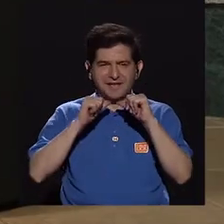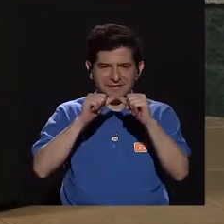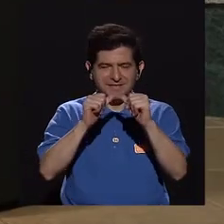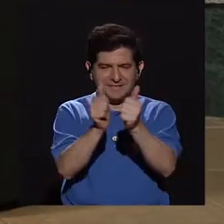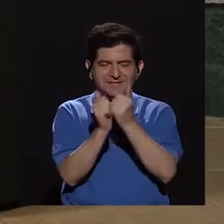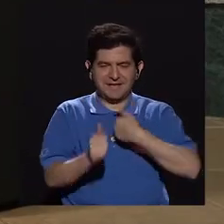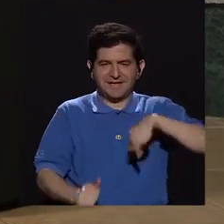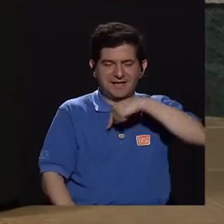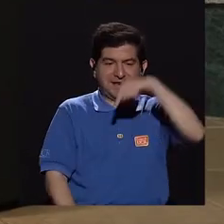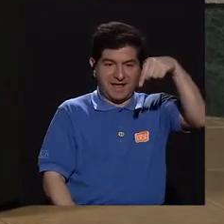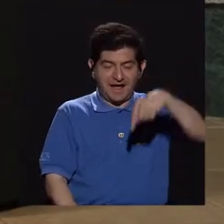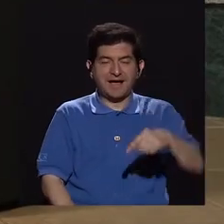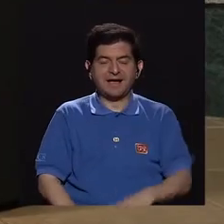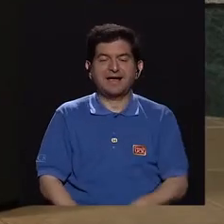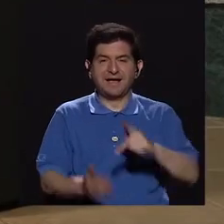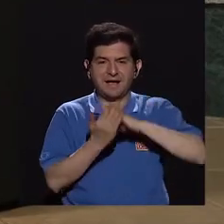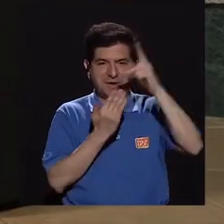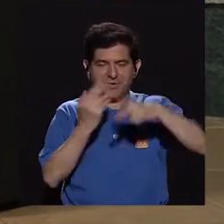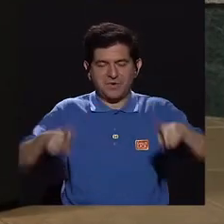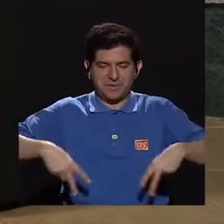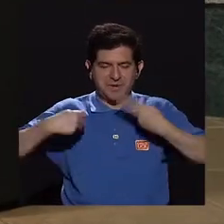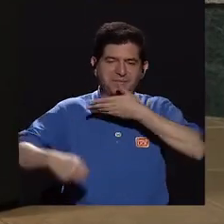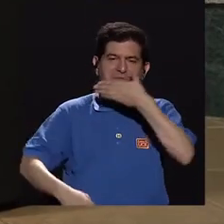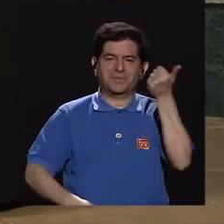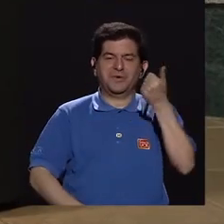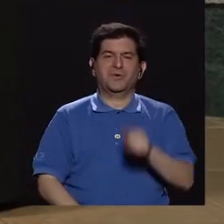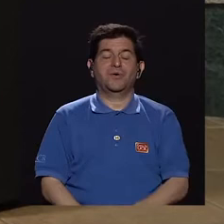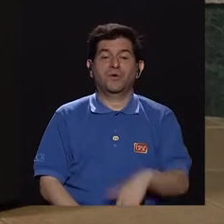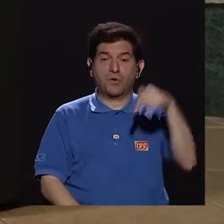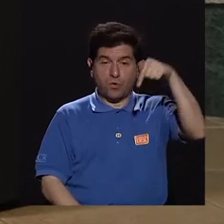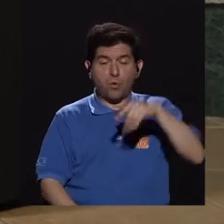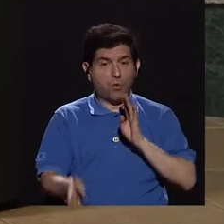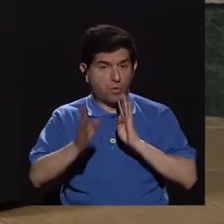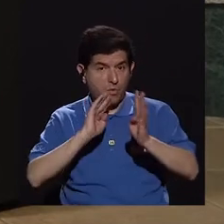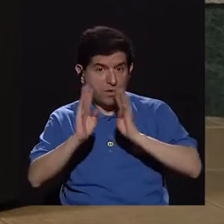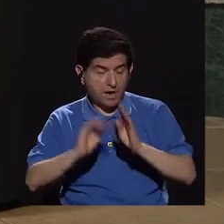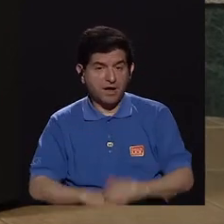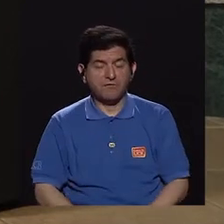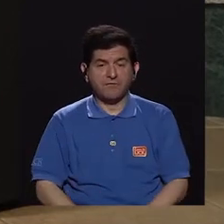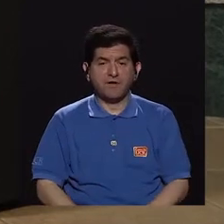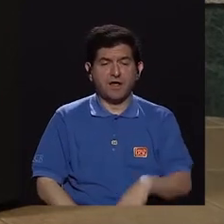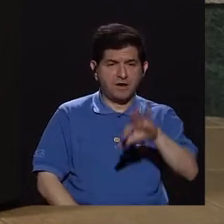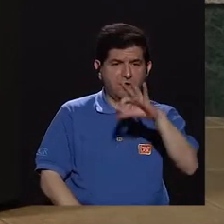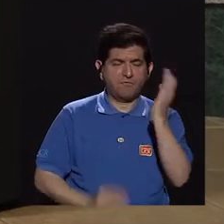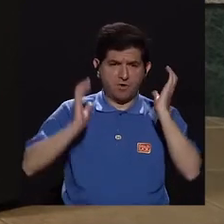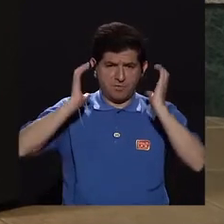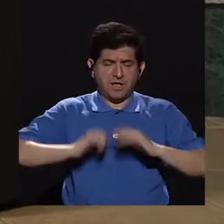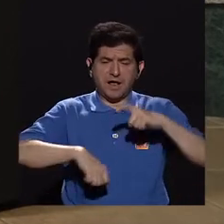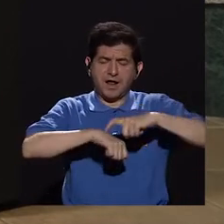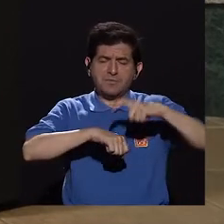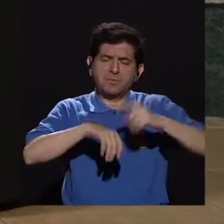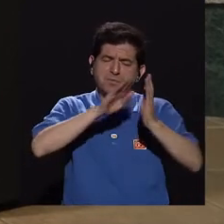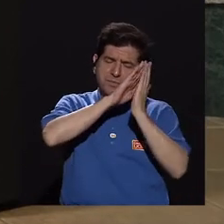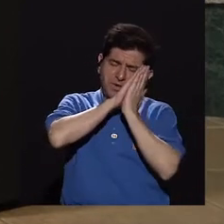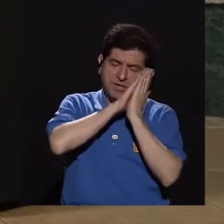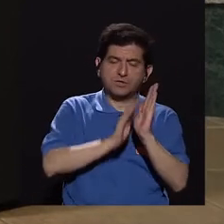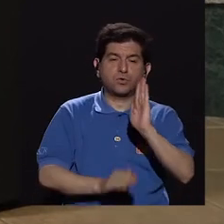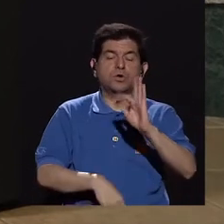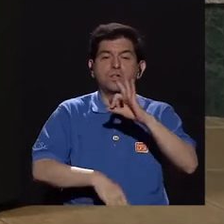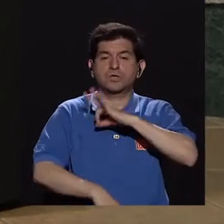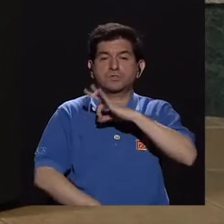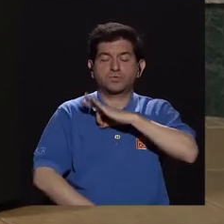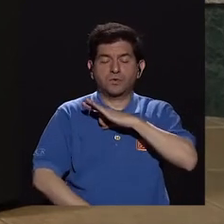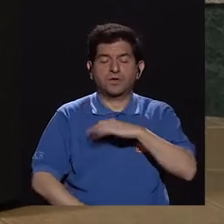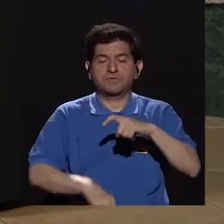Gracias por continuar con nosotros con más de la revista Vivir Mejor. El día de hoy conversando acerca de las posiciones al dormir y